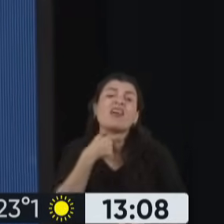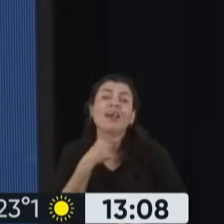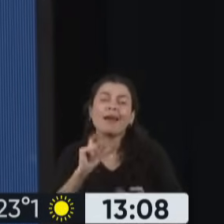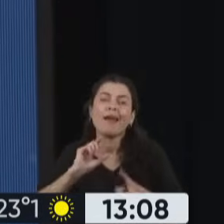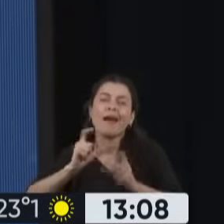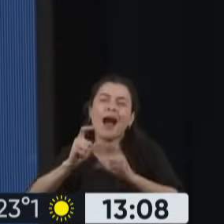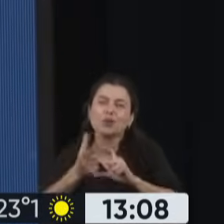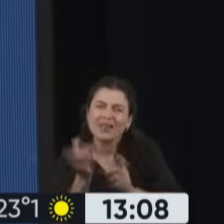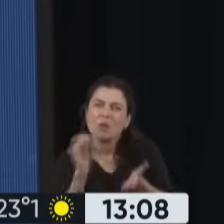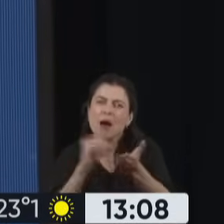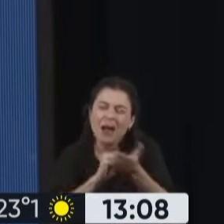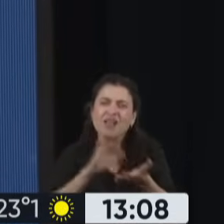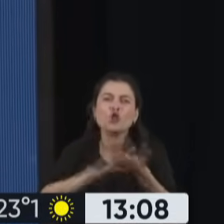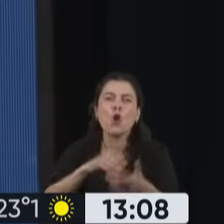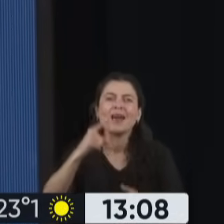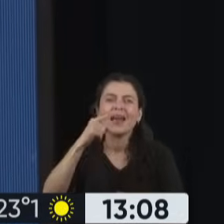anticipada del swap de China,